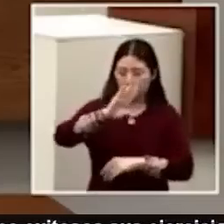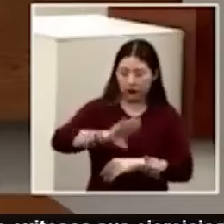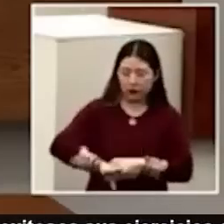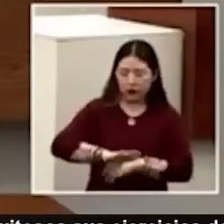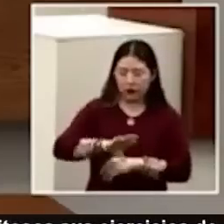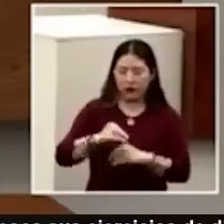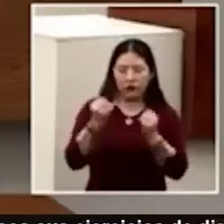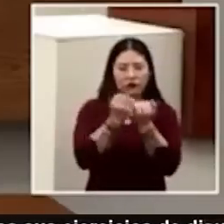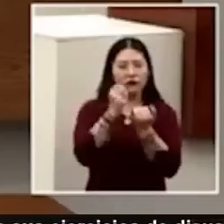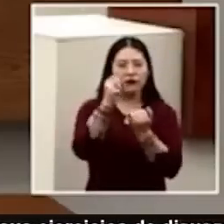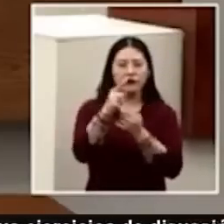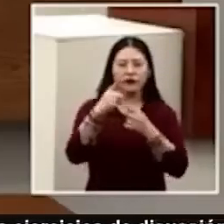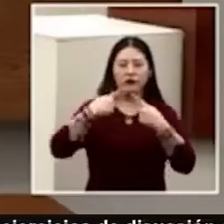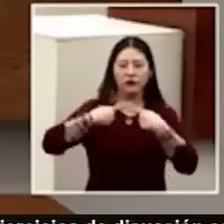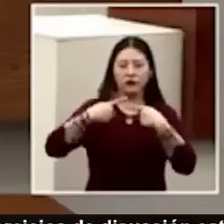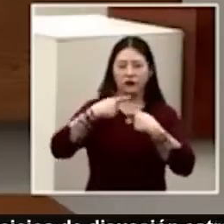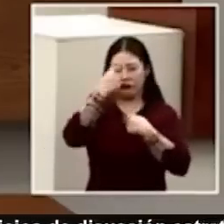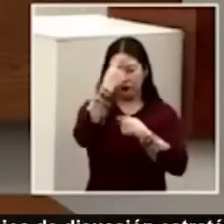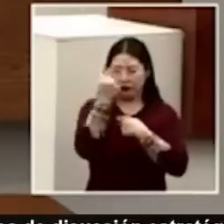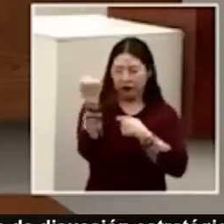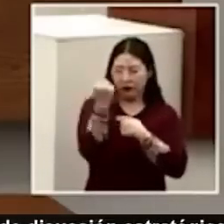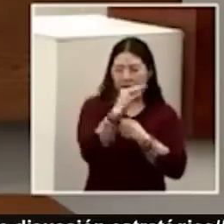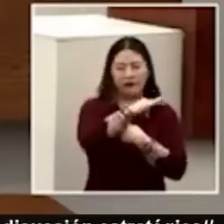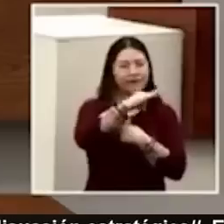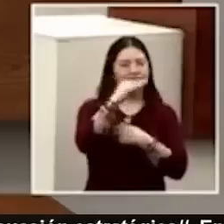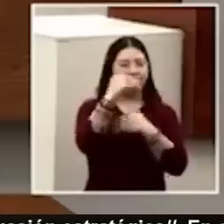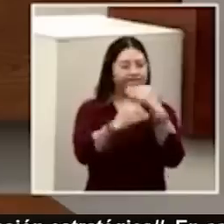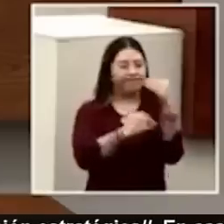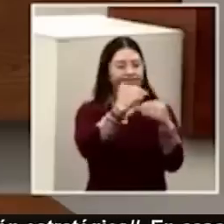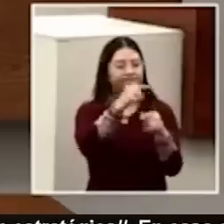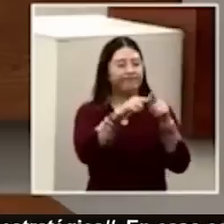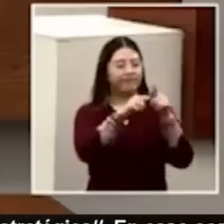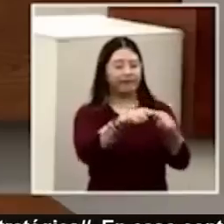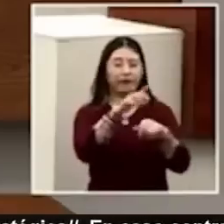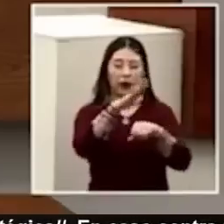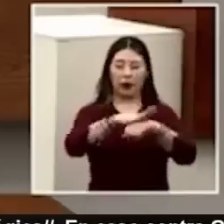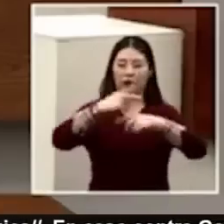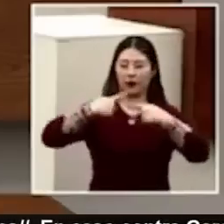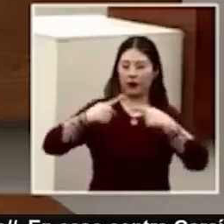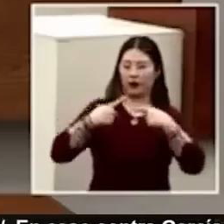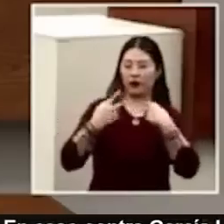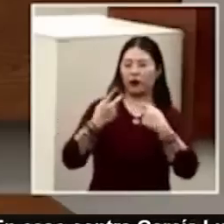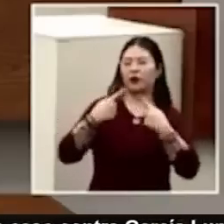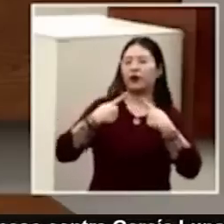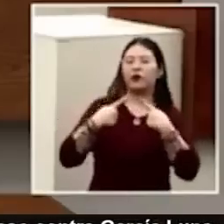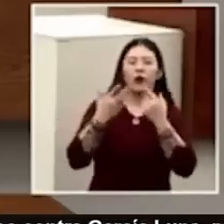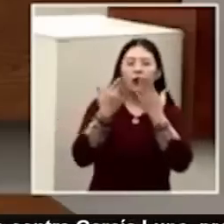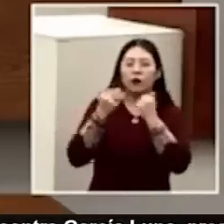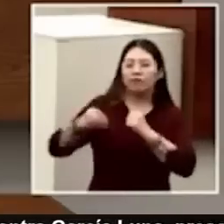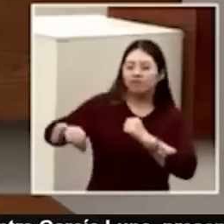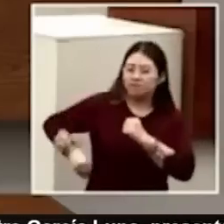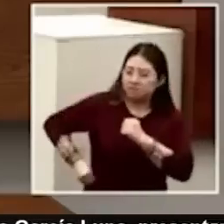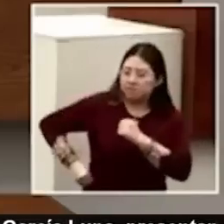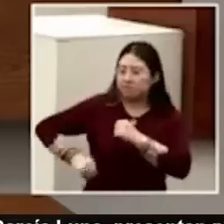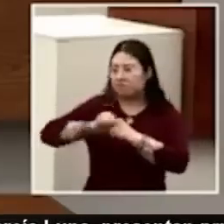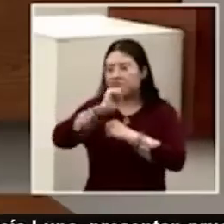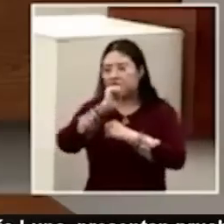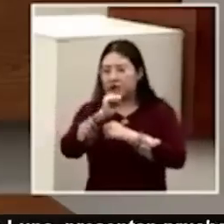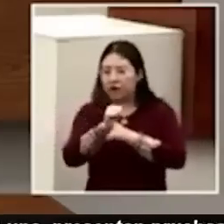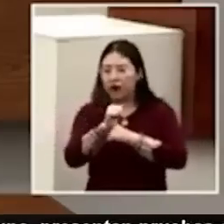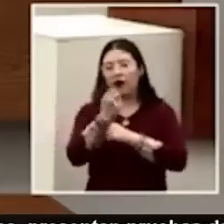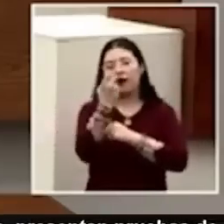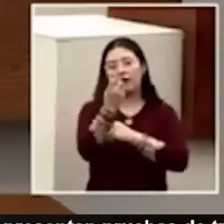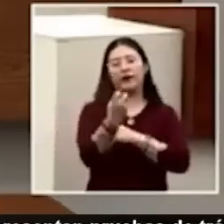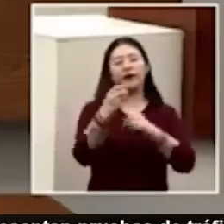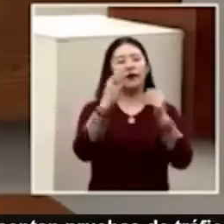más elementos de las Fuerzas Armadas, sino muchos inocentes mexicanos. Eso es